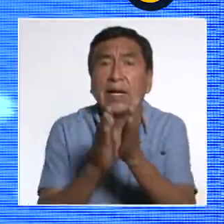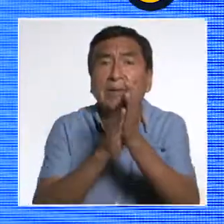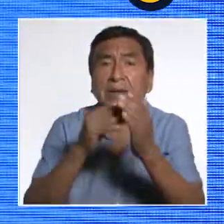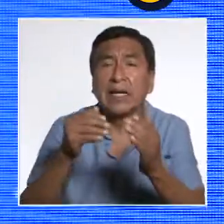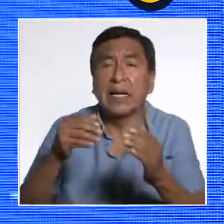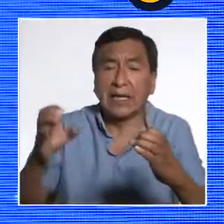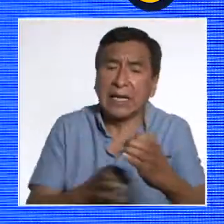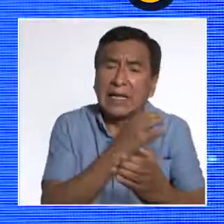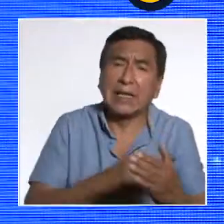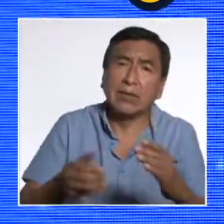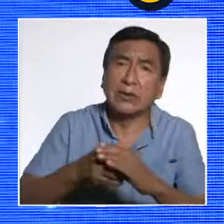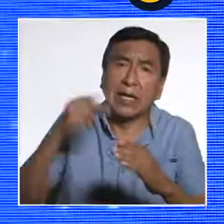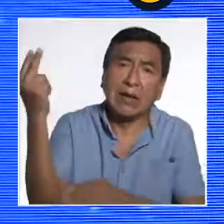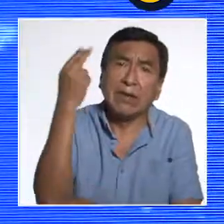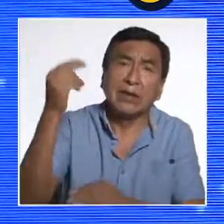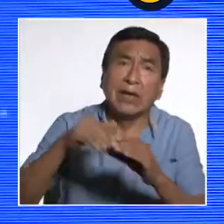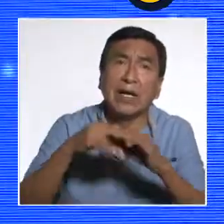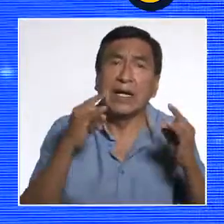campamento. Amén.